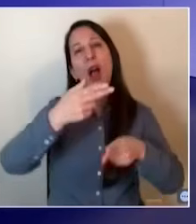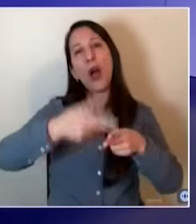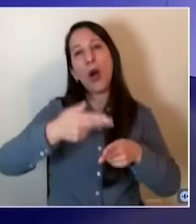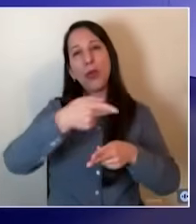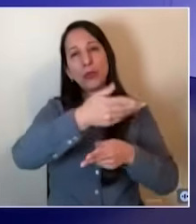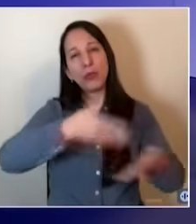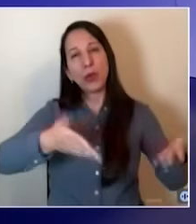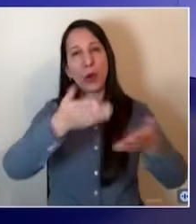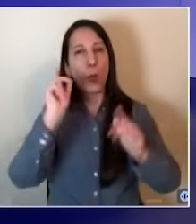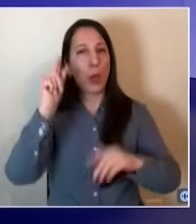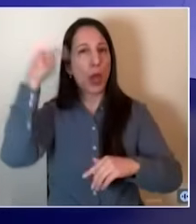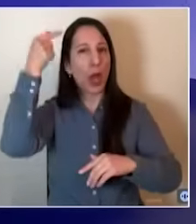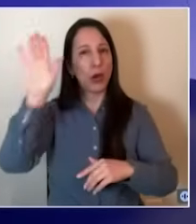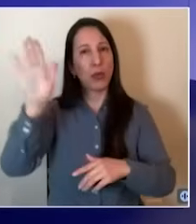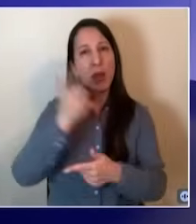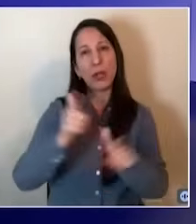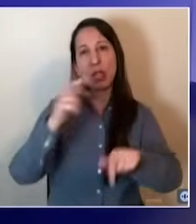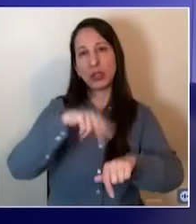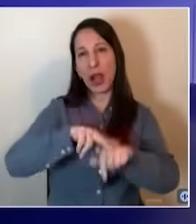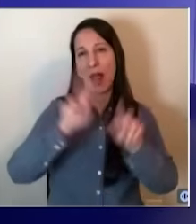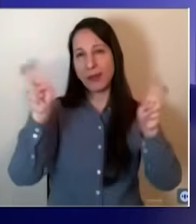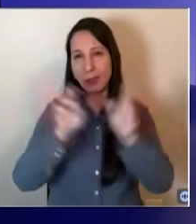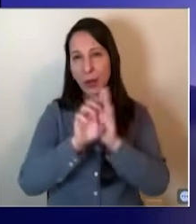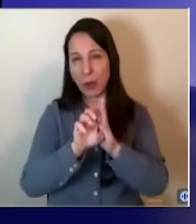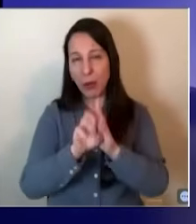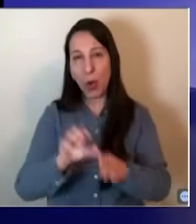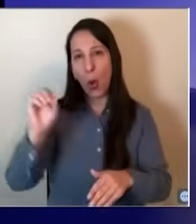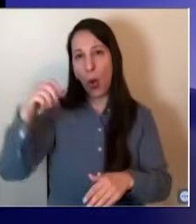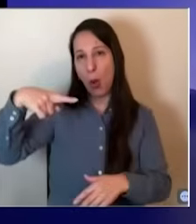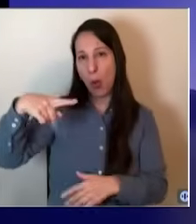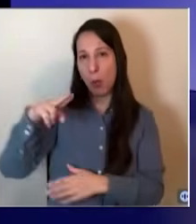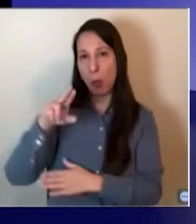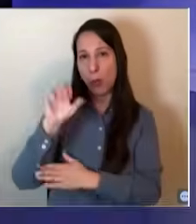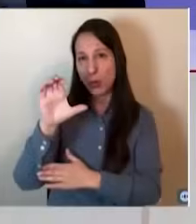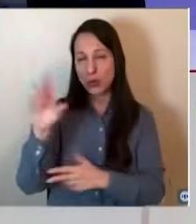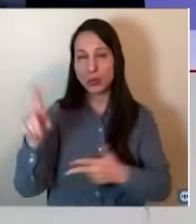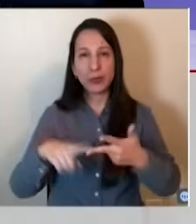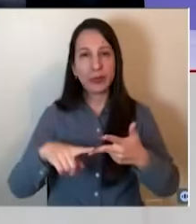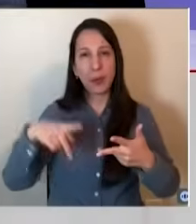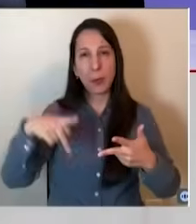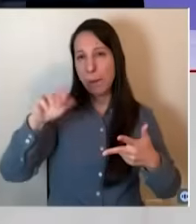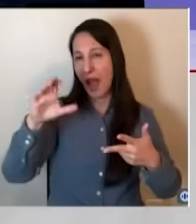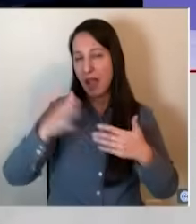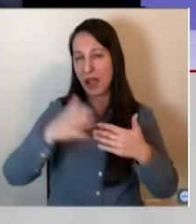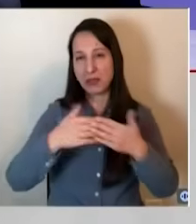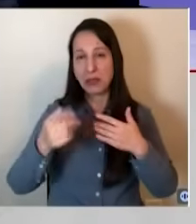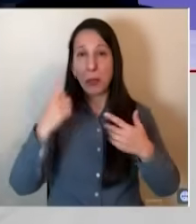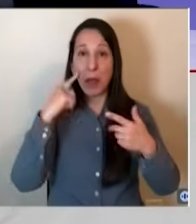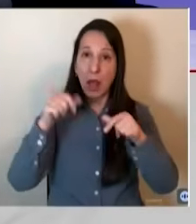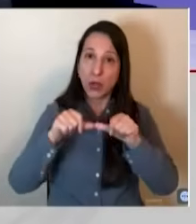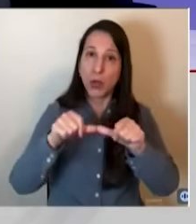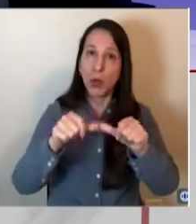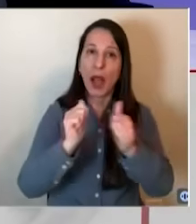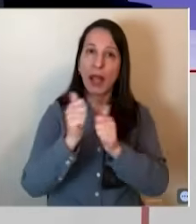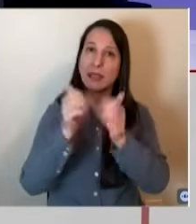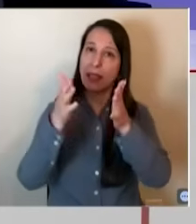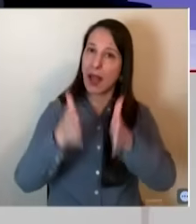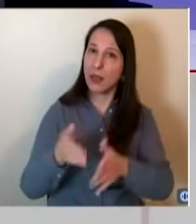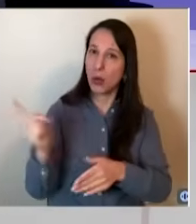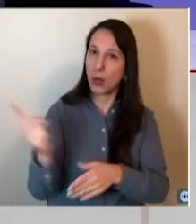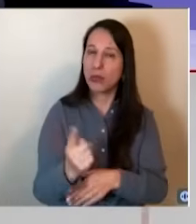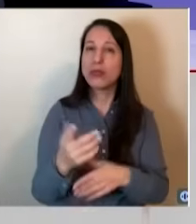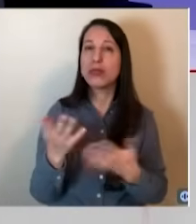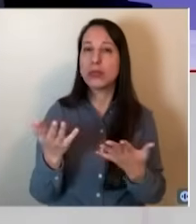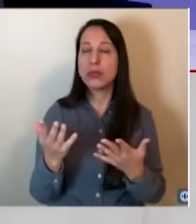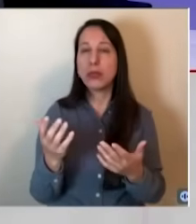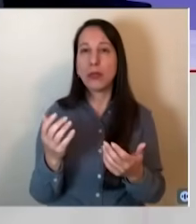de Liberación Nacional o de la Unidad o del PAC, para darle continuidad al candidato que ocupara, valga